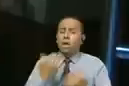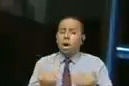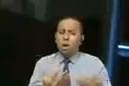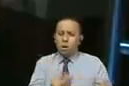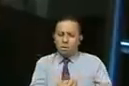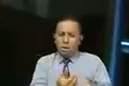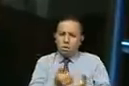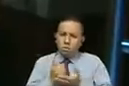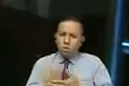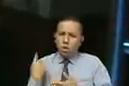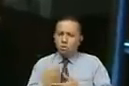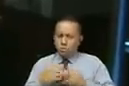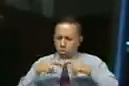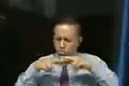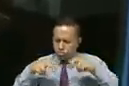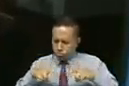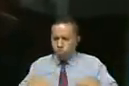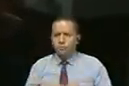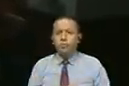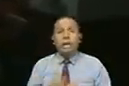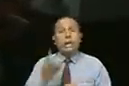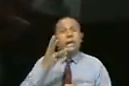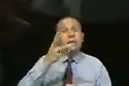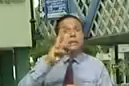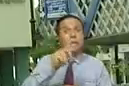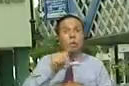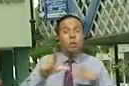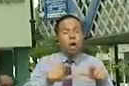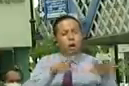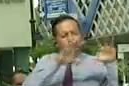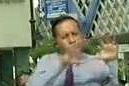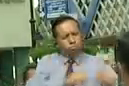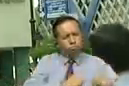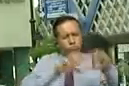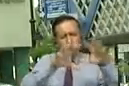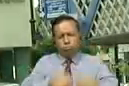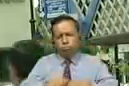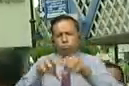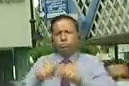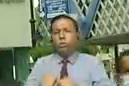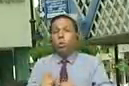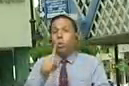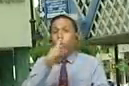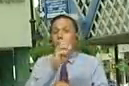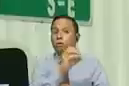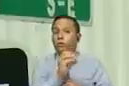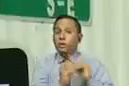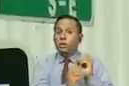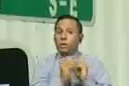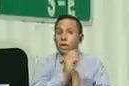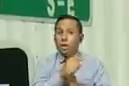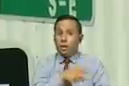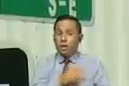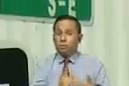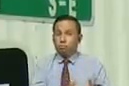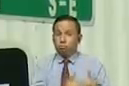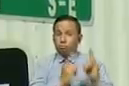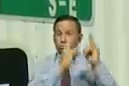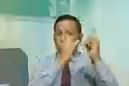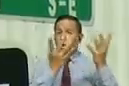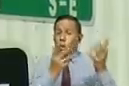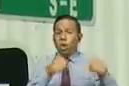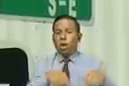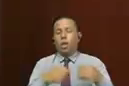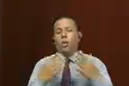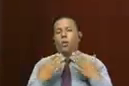investigando. De los 16 allanamientos, uno fue en las oficinas de Citadel dentro de ese edificio, ubicado en el centro de la urbe